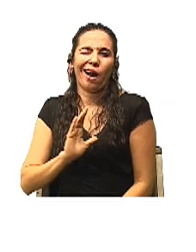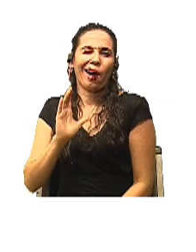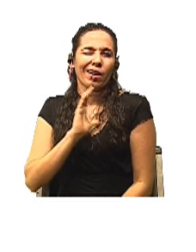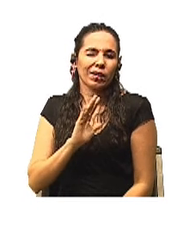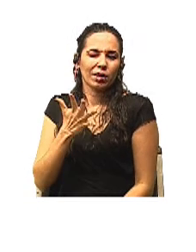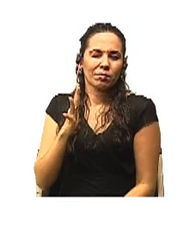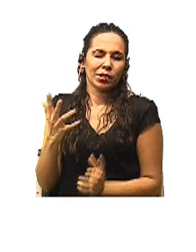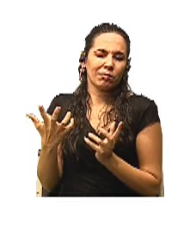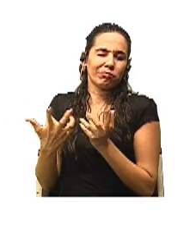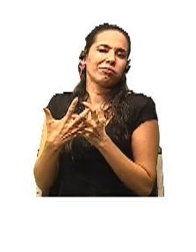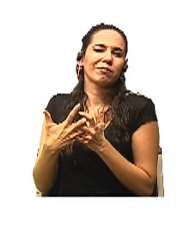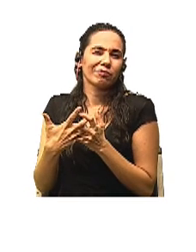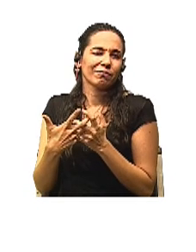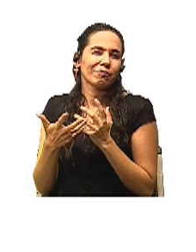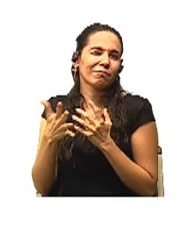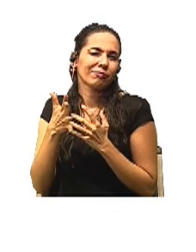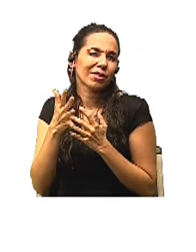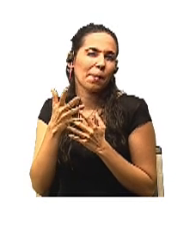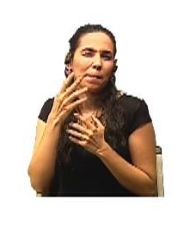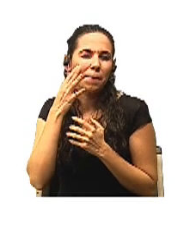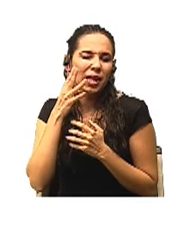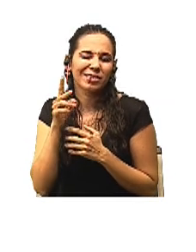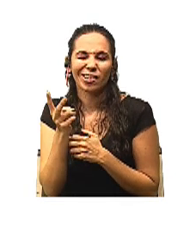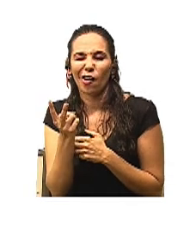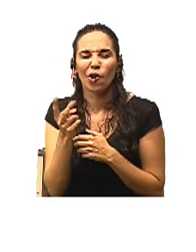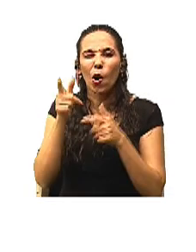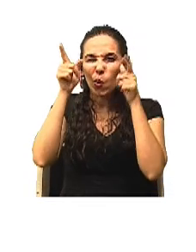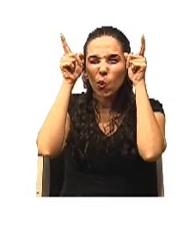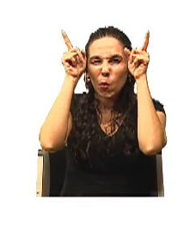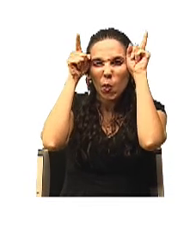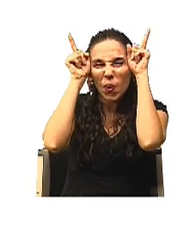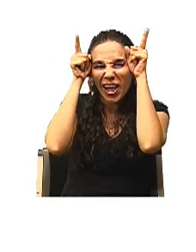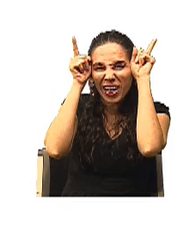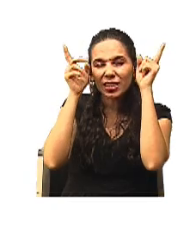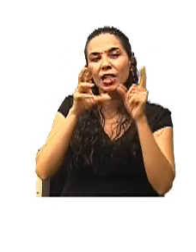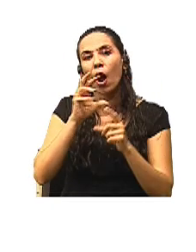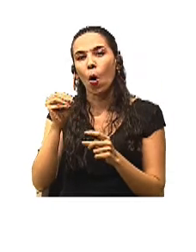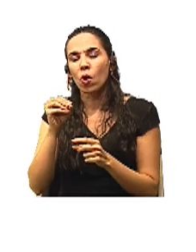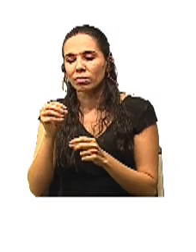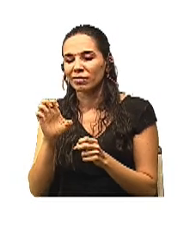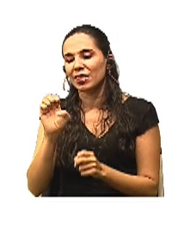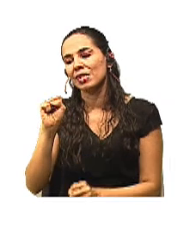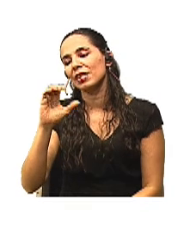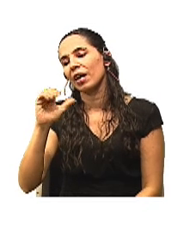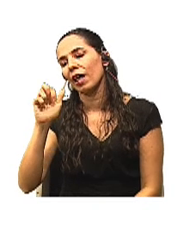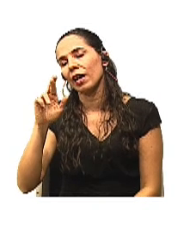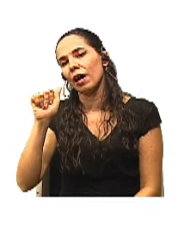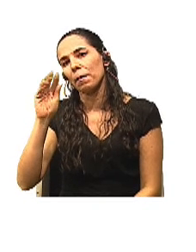pues deducimos que es alguno de esos dos, cucaracha o escarabajo.